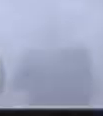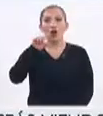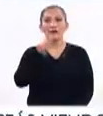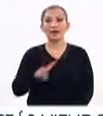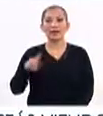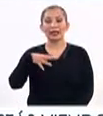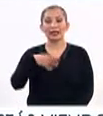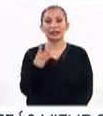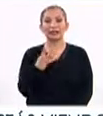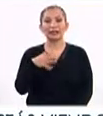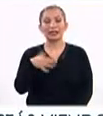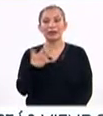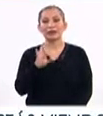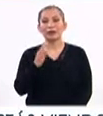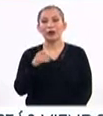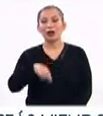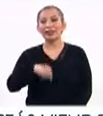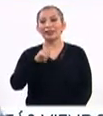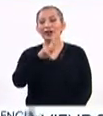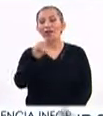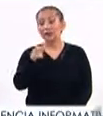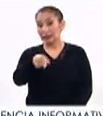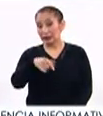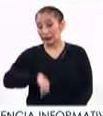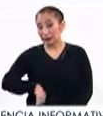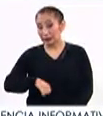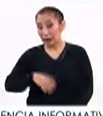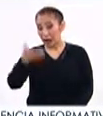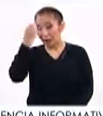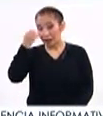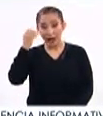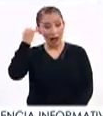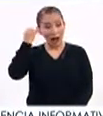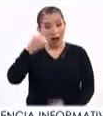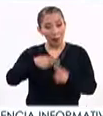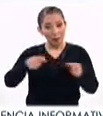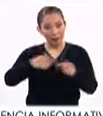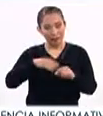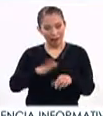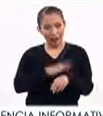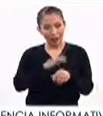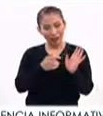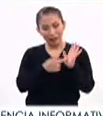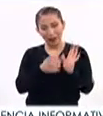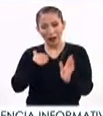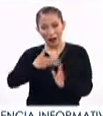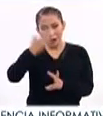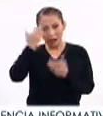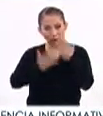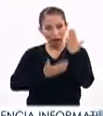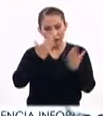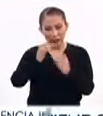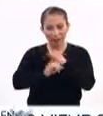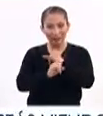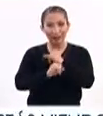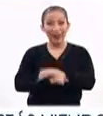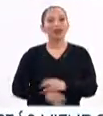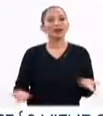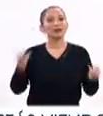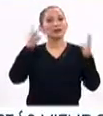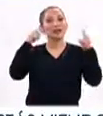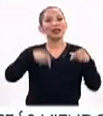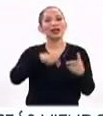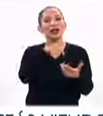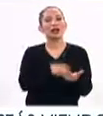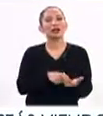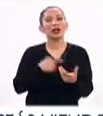Viernes 15 de febrero en Interfaz. Si te interesa aprender japonés, te tenemos una excelente opción para que puedas estudiarlo en línea. Nos visita